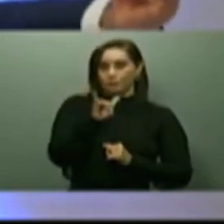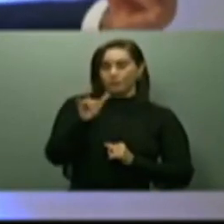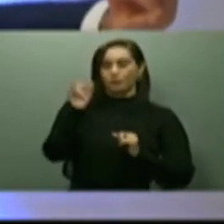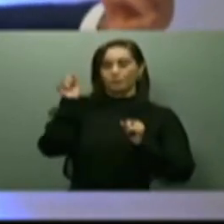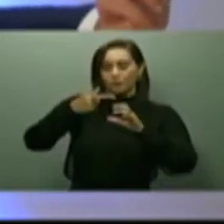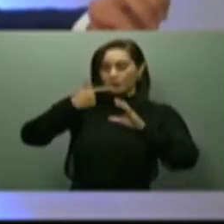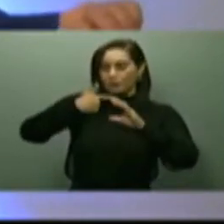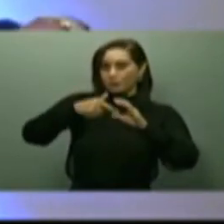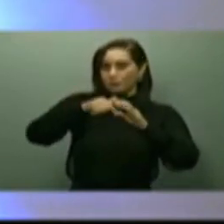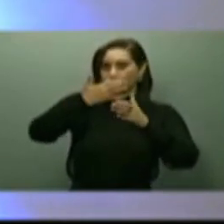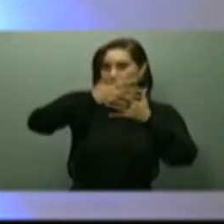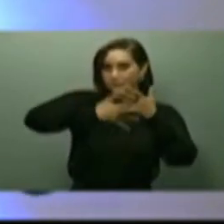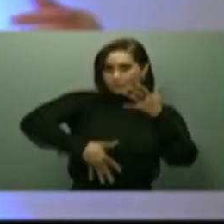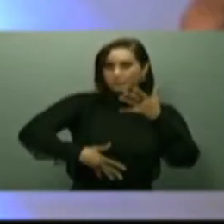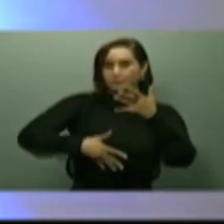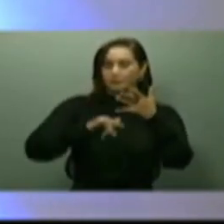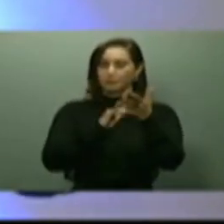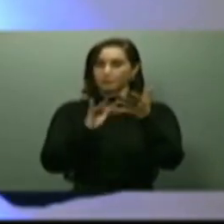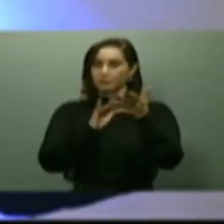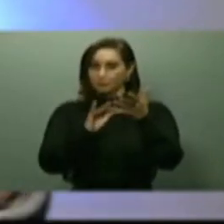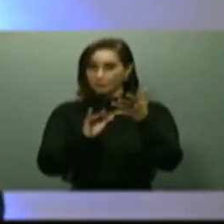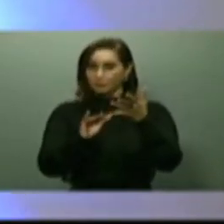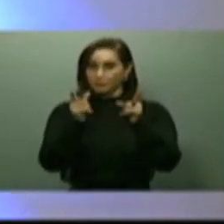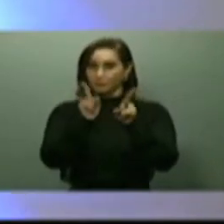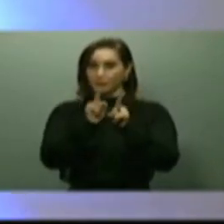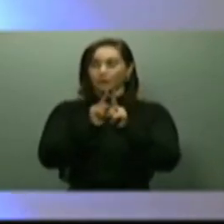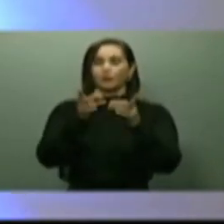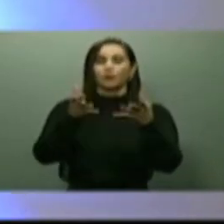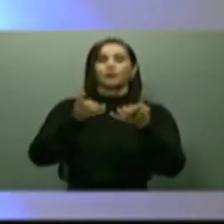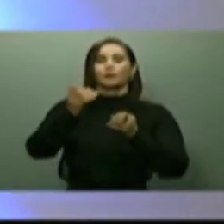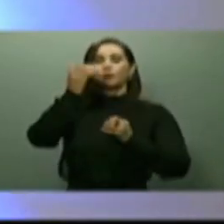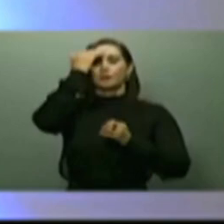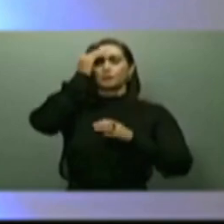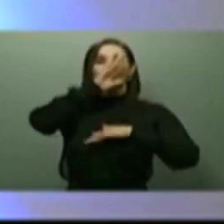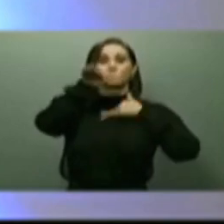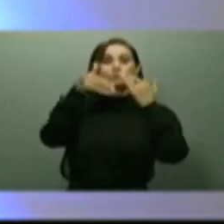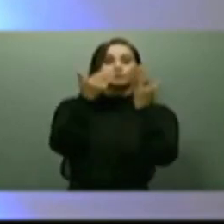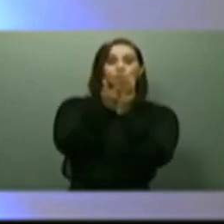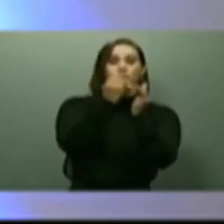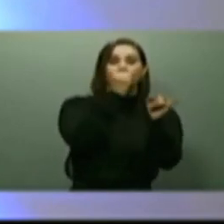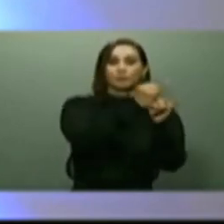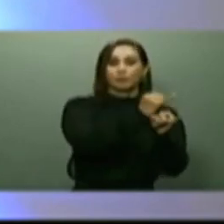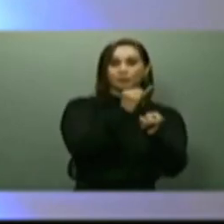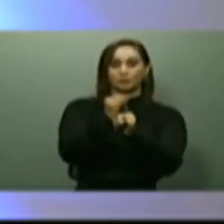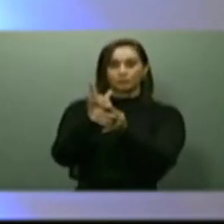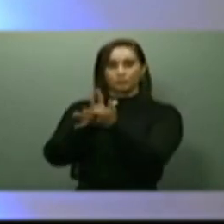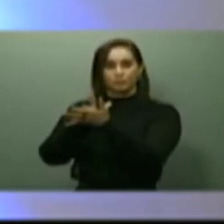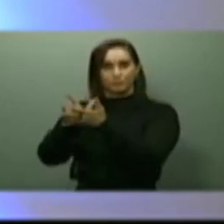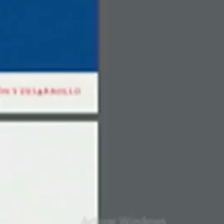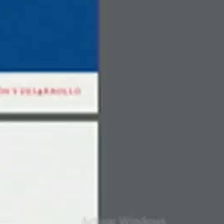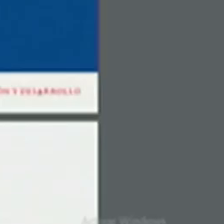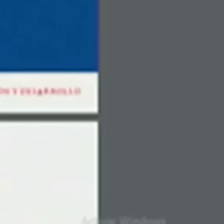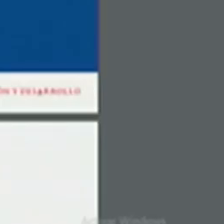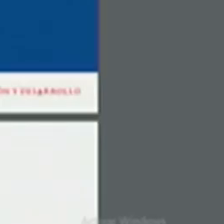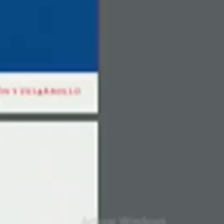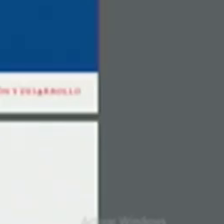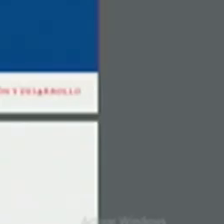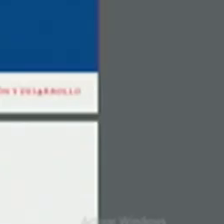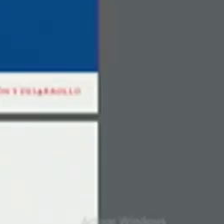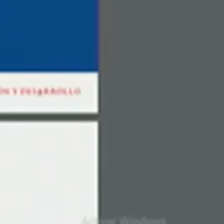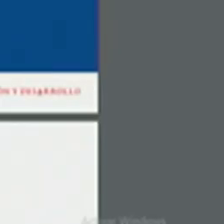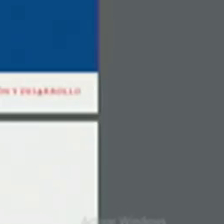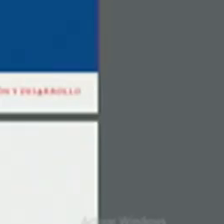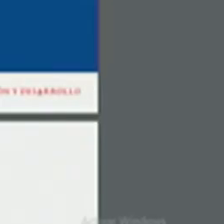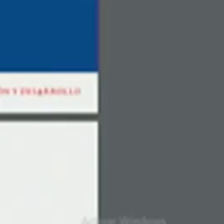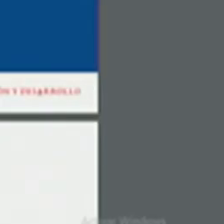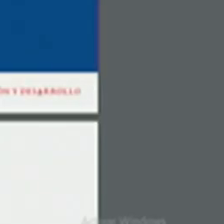referencia, el ministro Ciara Hatton ha compartido ese estudio, él mismo le decía, para que la